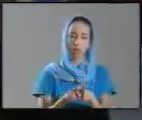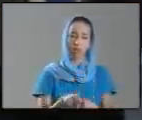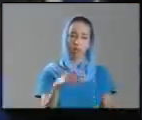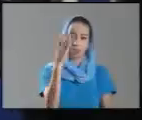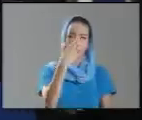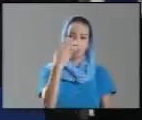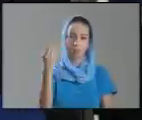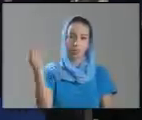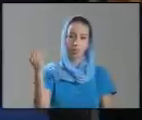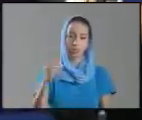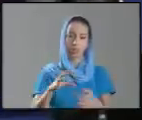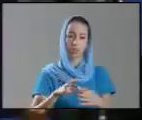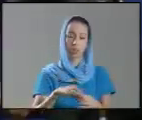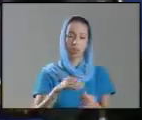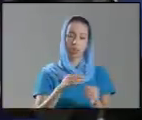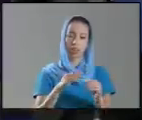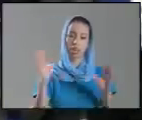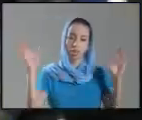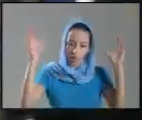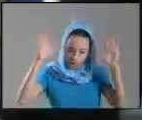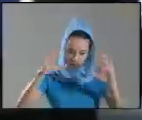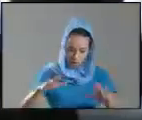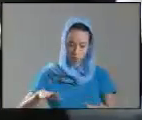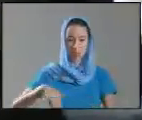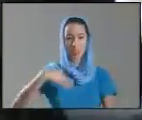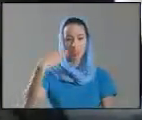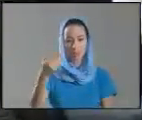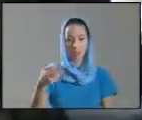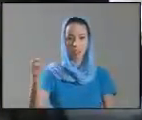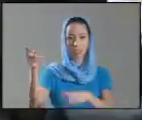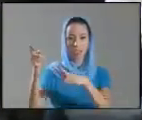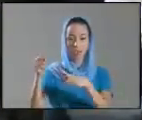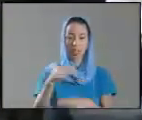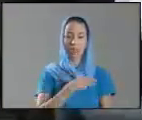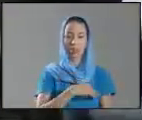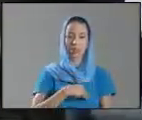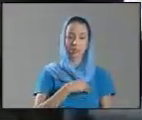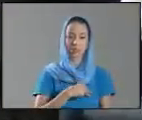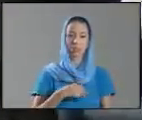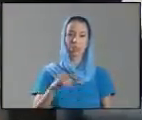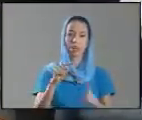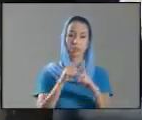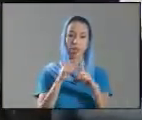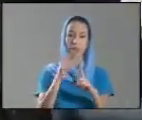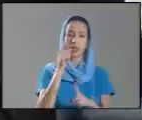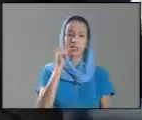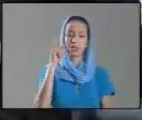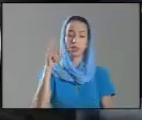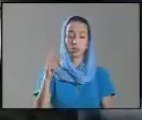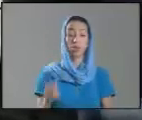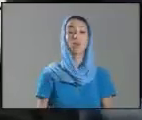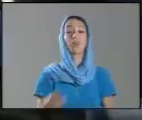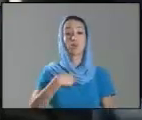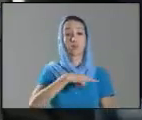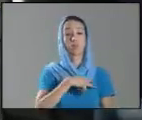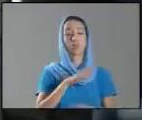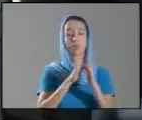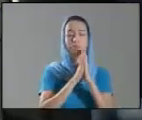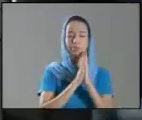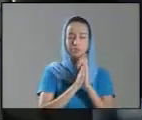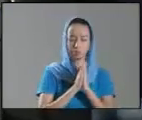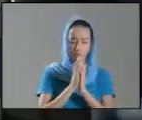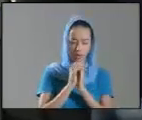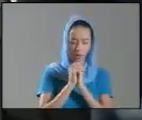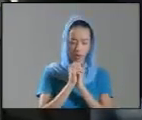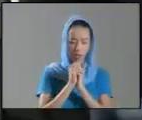Señor, hermanos. Así, en el mismo espíritu de adoración, después de haber recibido la ministración de